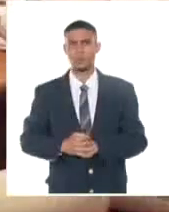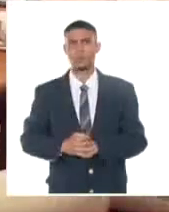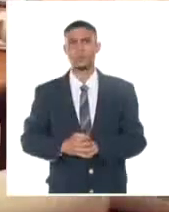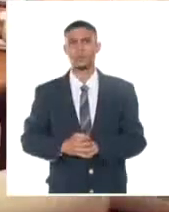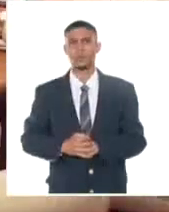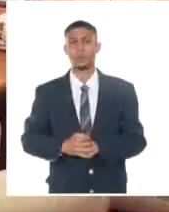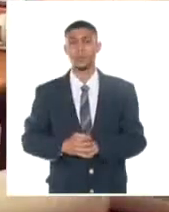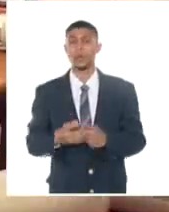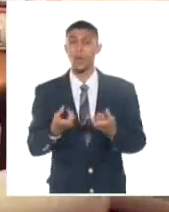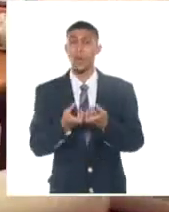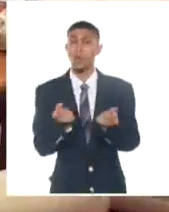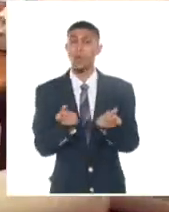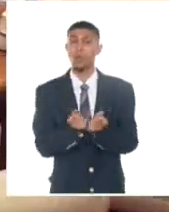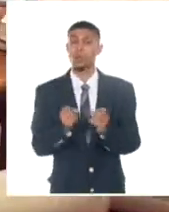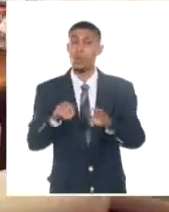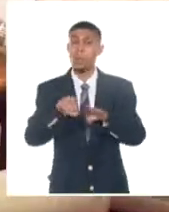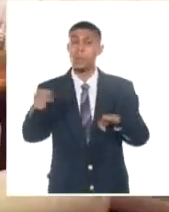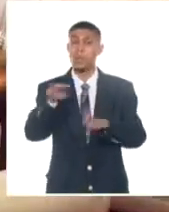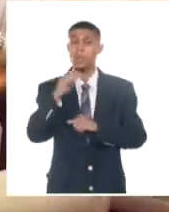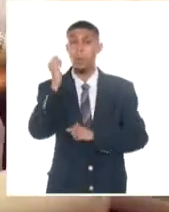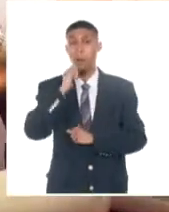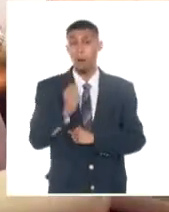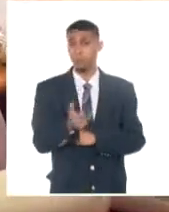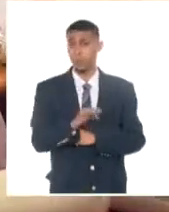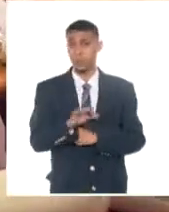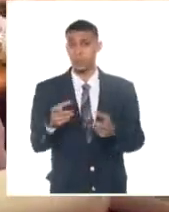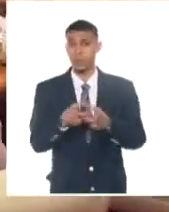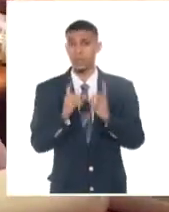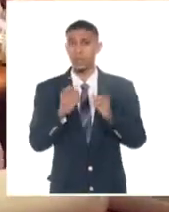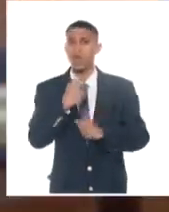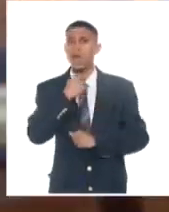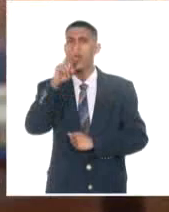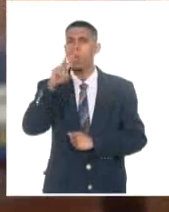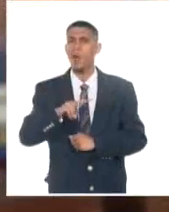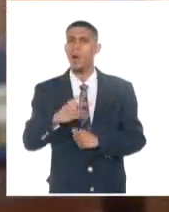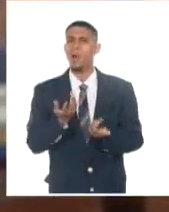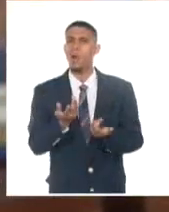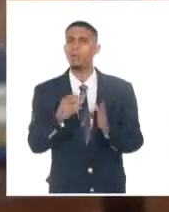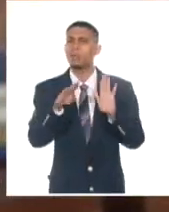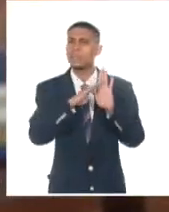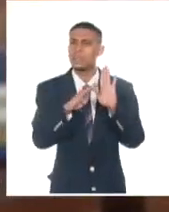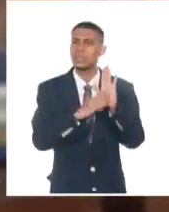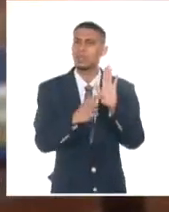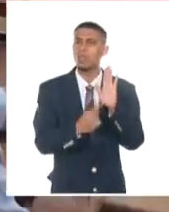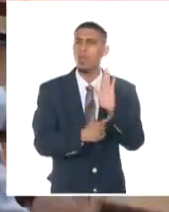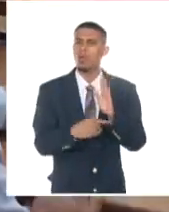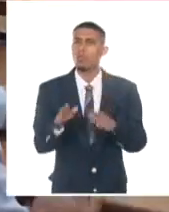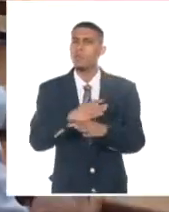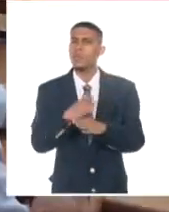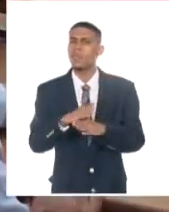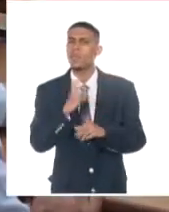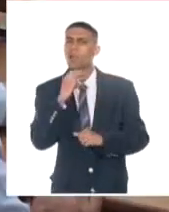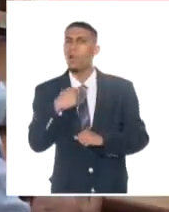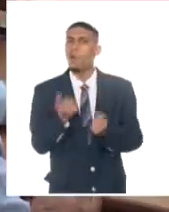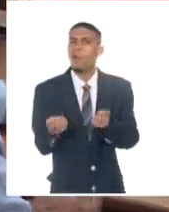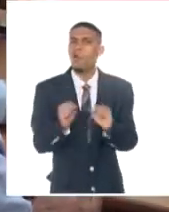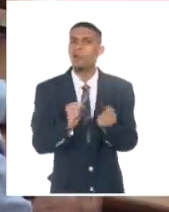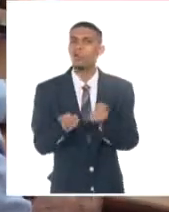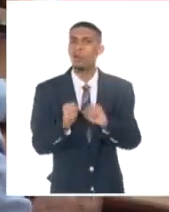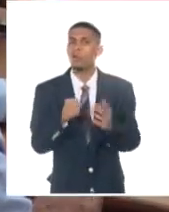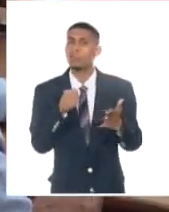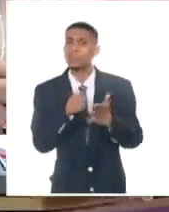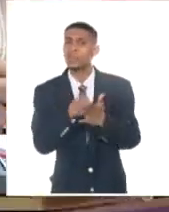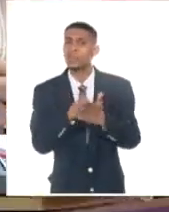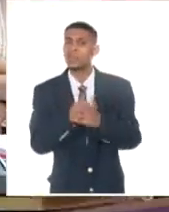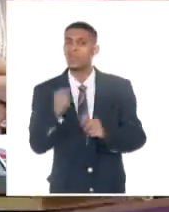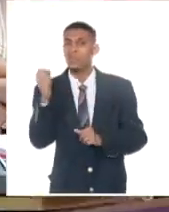El Consejo de Ministros en su más reciente reunión evaluó las orientaciones para incrementar las acciones de regulación y enfrentamiento con